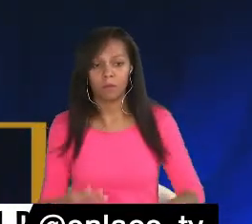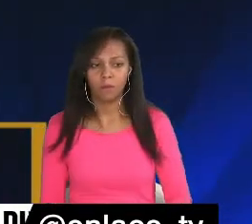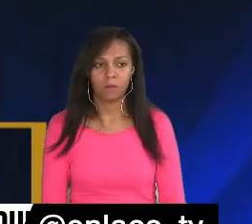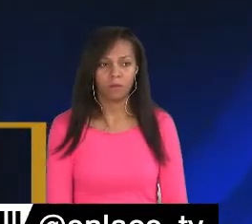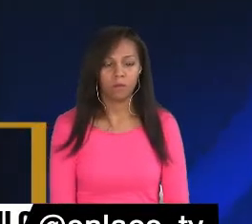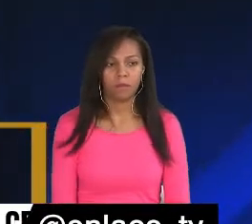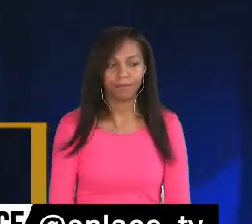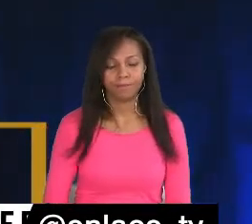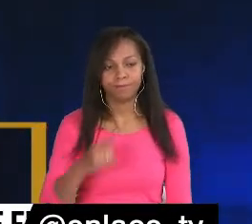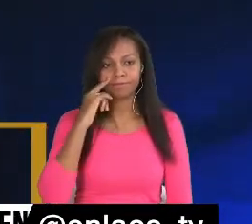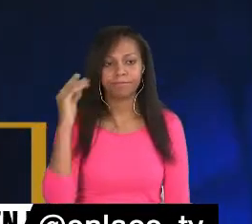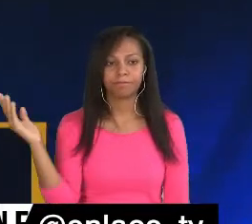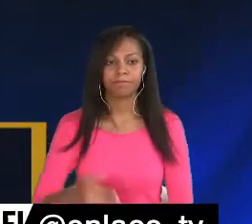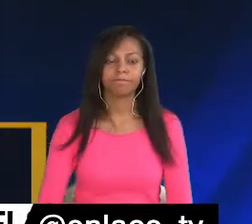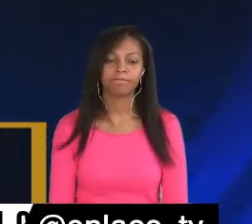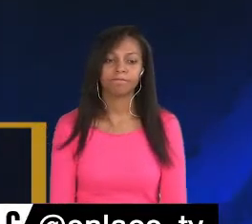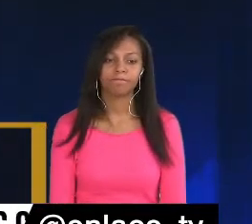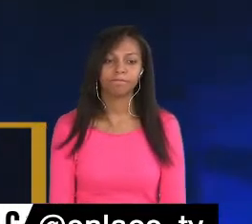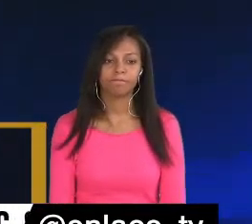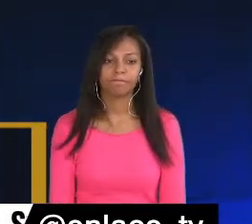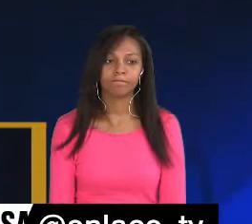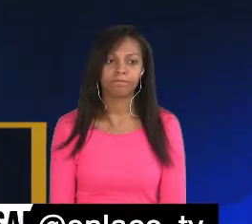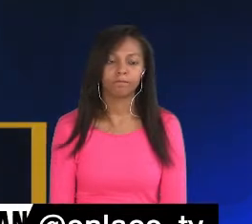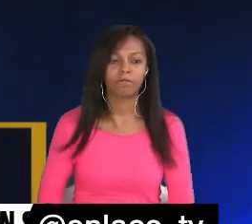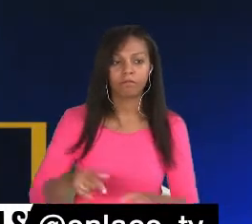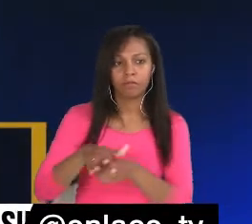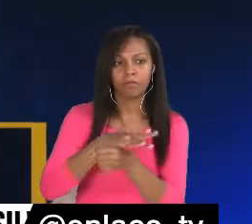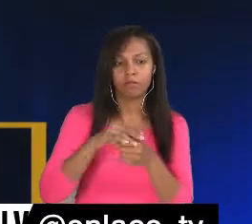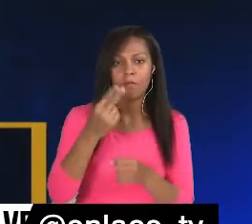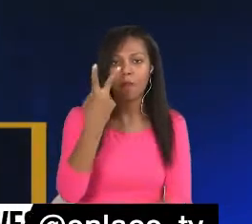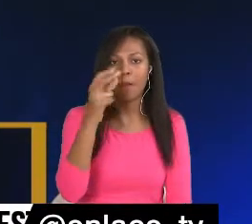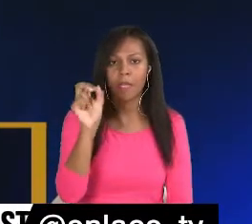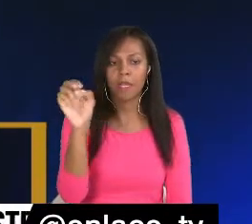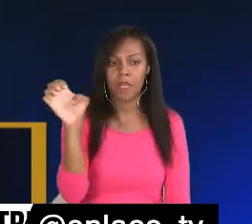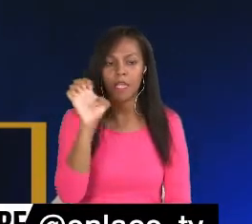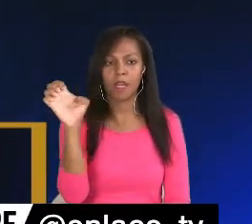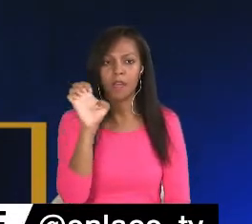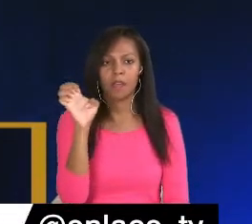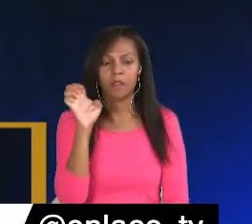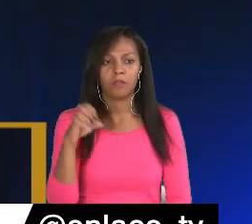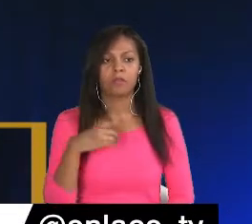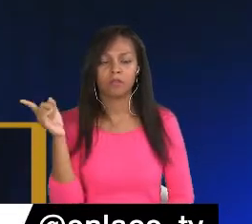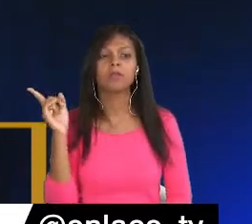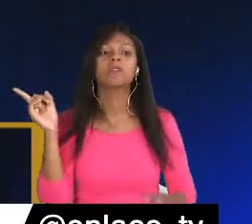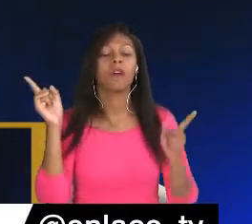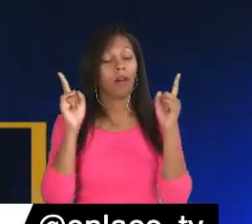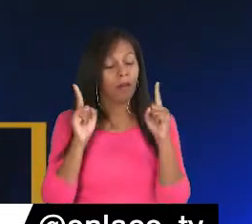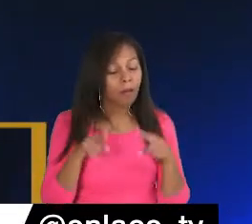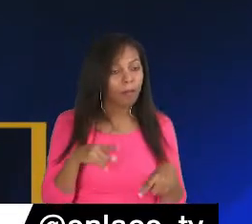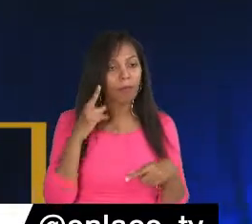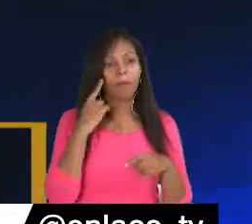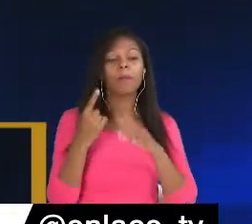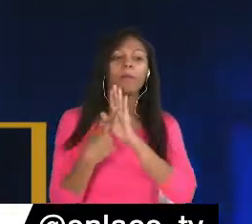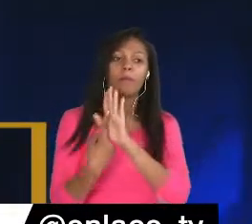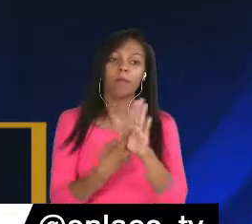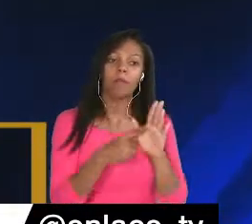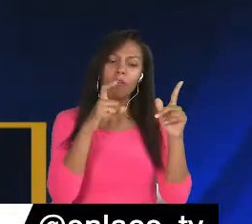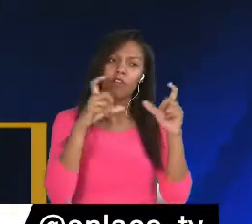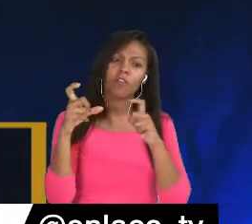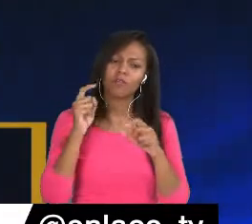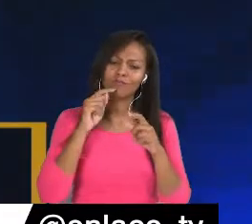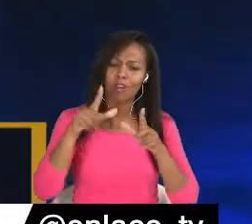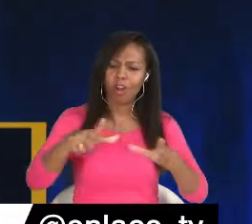En este otro reportero ciudadano, esta vez en el barrio 20 de enero, tercera etapa también, muestran estas fotografías este lote que